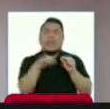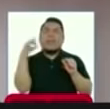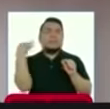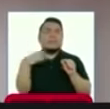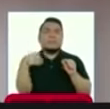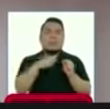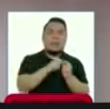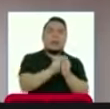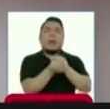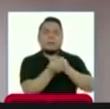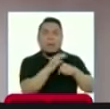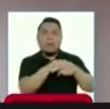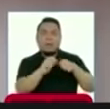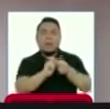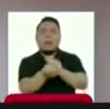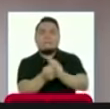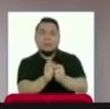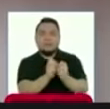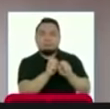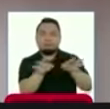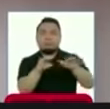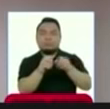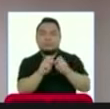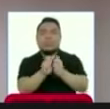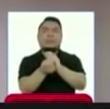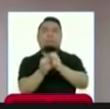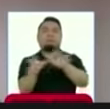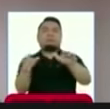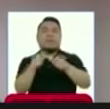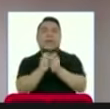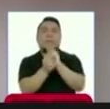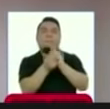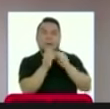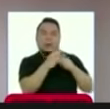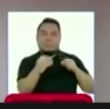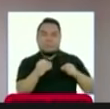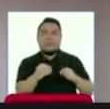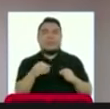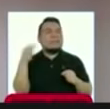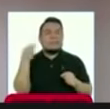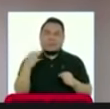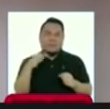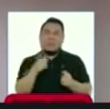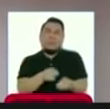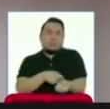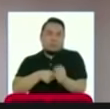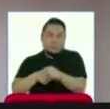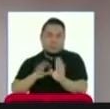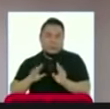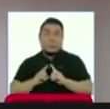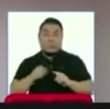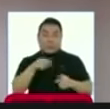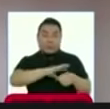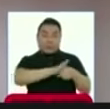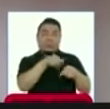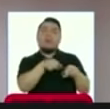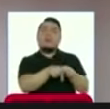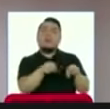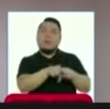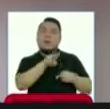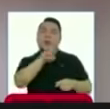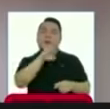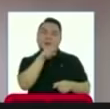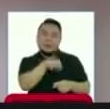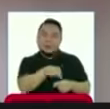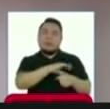observa en los virus de influenza, se observa en otros virus. La mayor parte de estas mutaciones no tienen ningún significado y por lo tanto solamente son